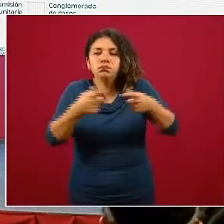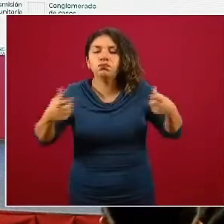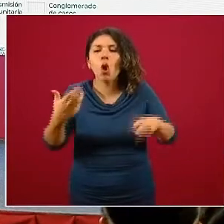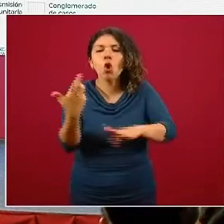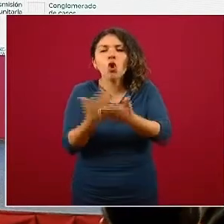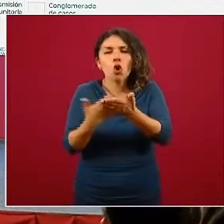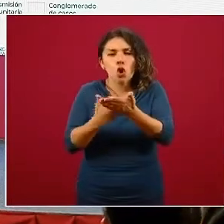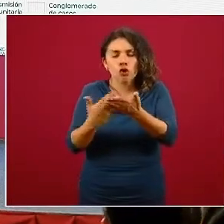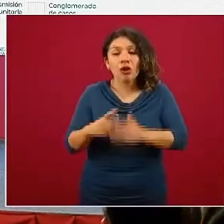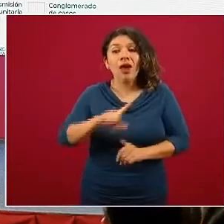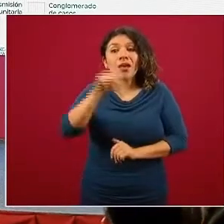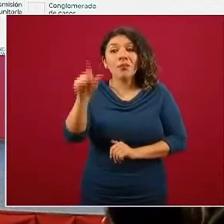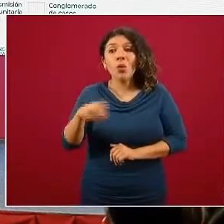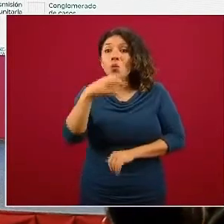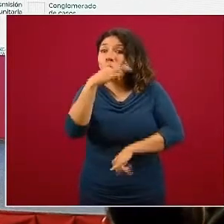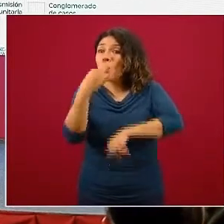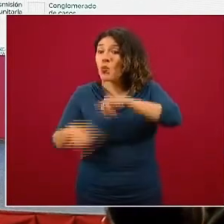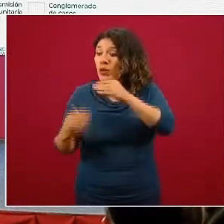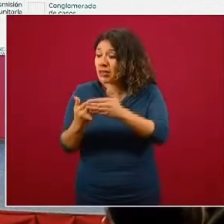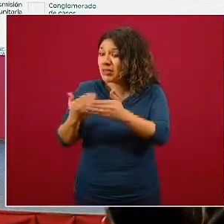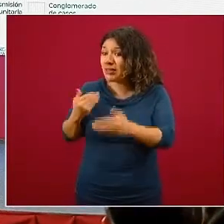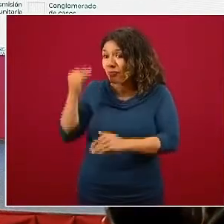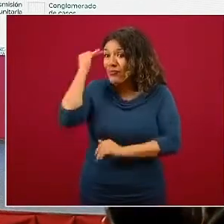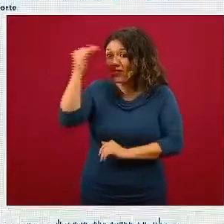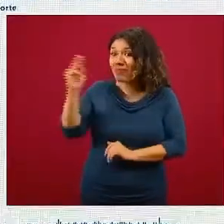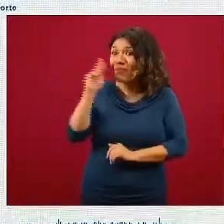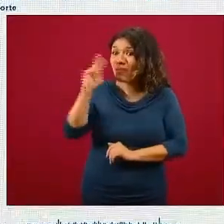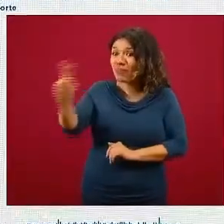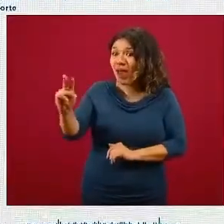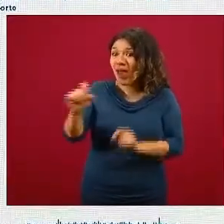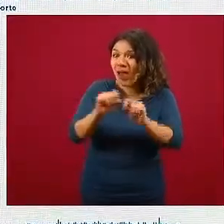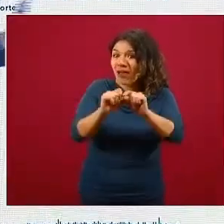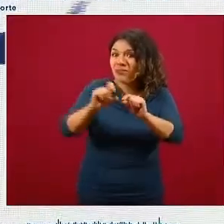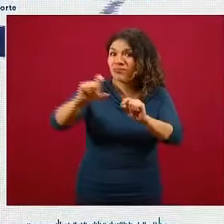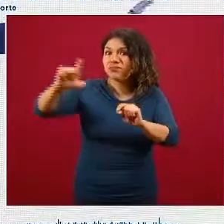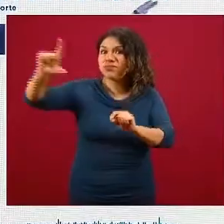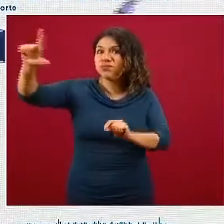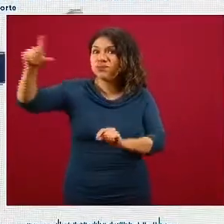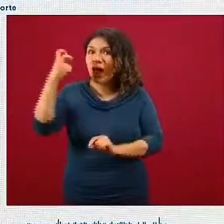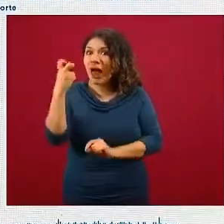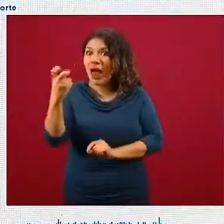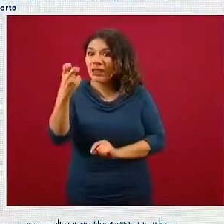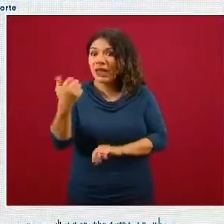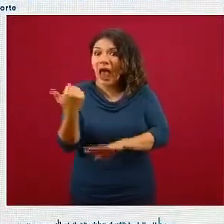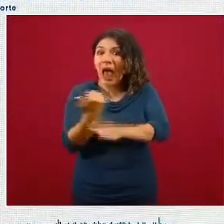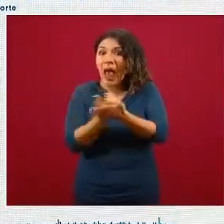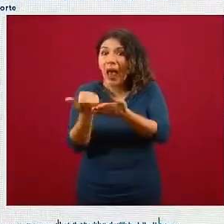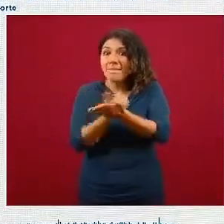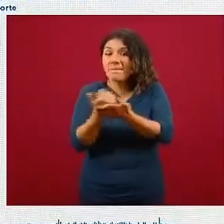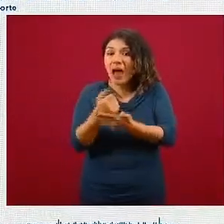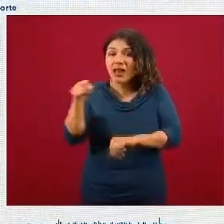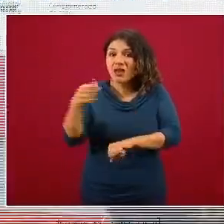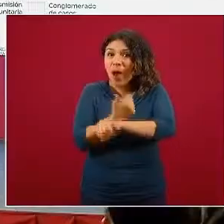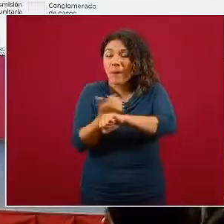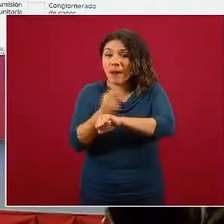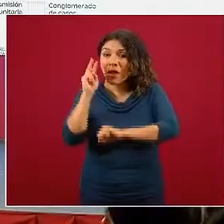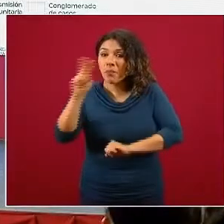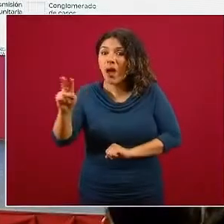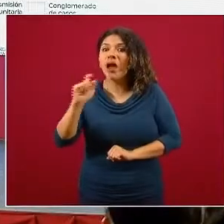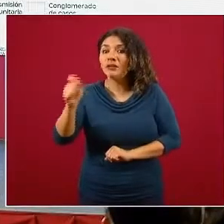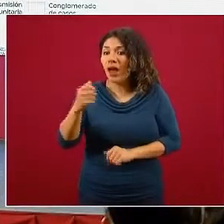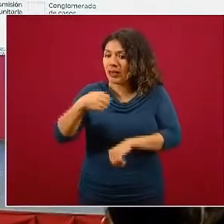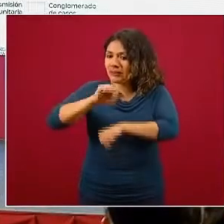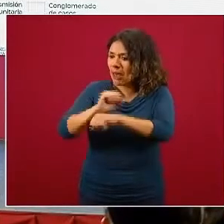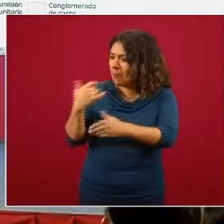y en el caso de este último periodo, ¿no? Observemos este último periodo marcado en amarillo, en la que observamos que en las